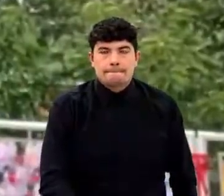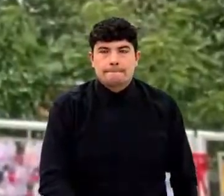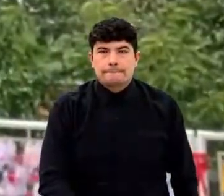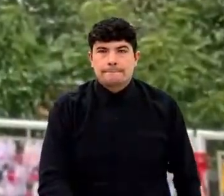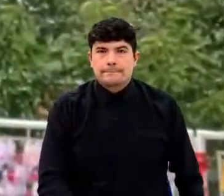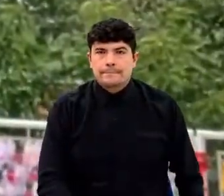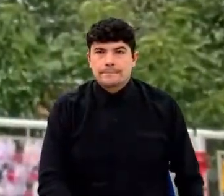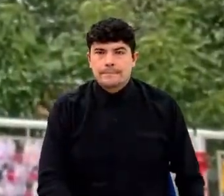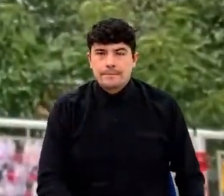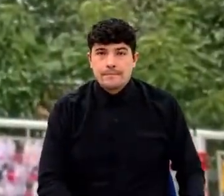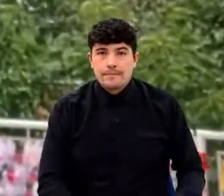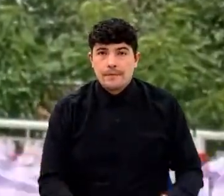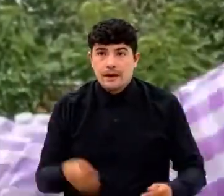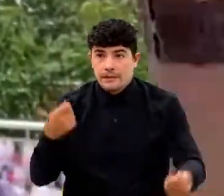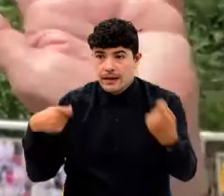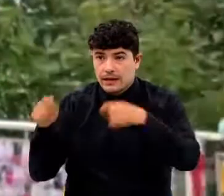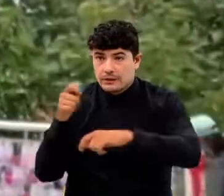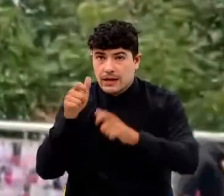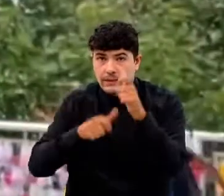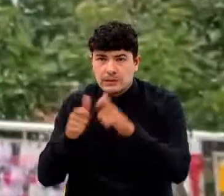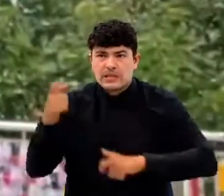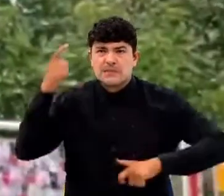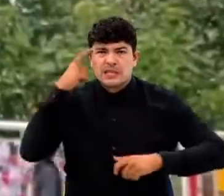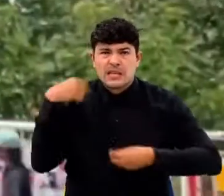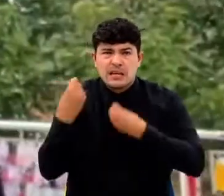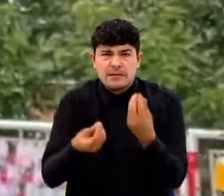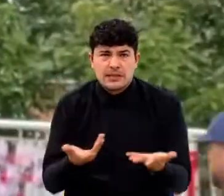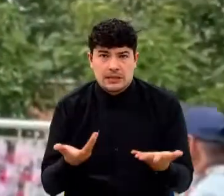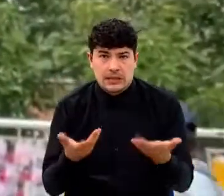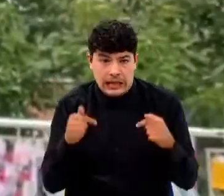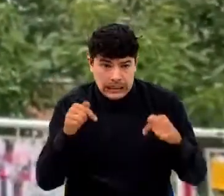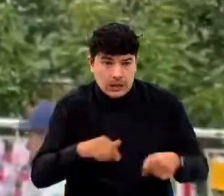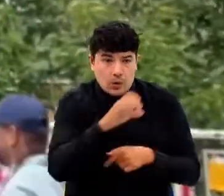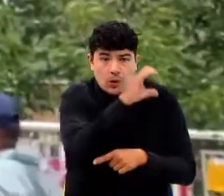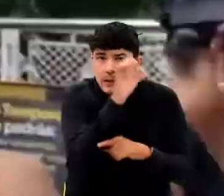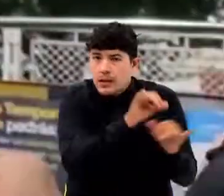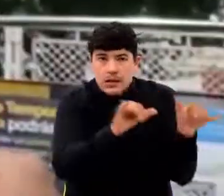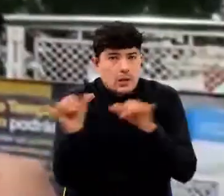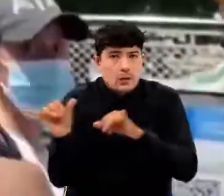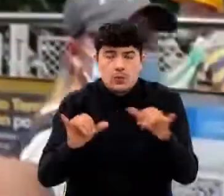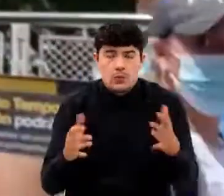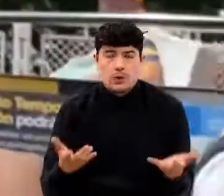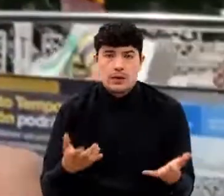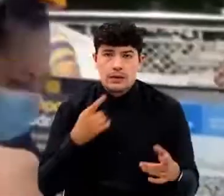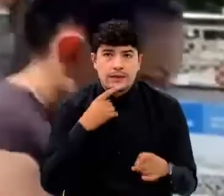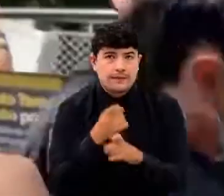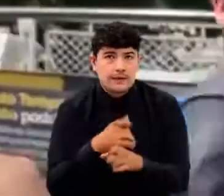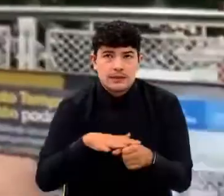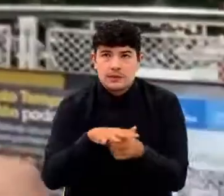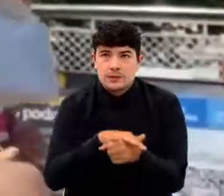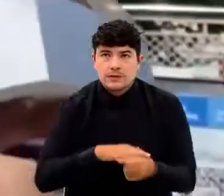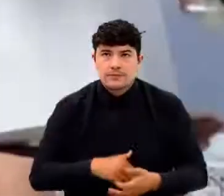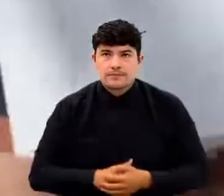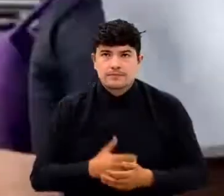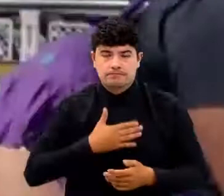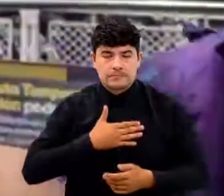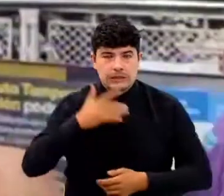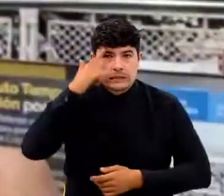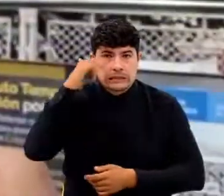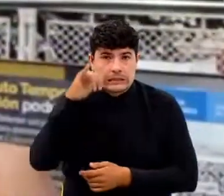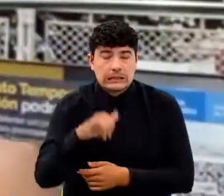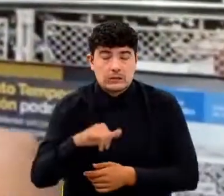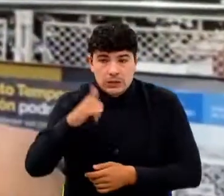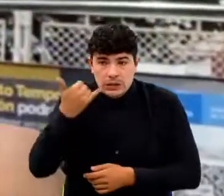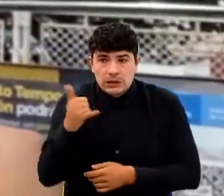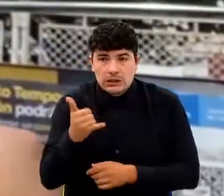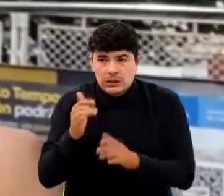almacenes que quedaron para vender yuca, plátano y lo poco que encuentran aquí en Colombia. Ya esto, eso está arruinado, está acabado. Yo para mí sí, porque, o sea, tantas expectativas